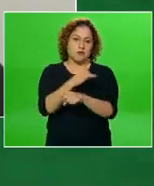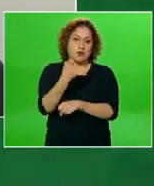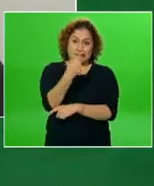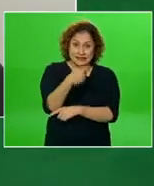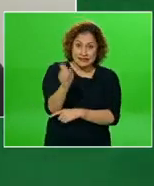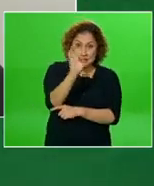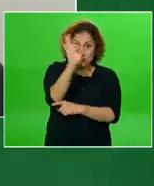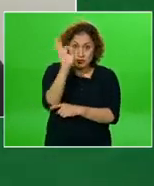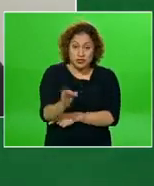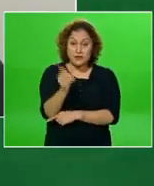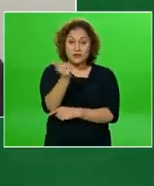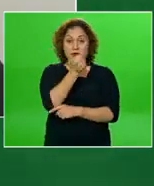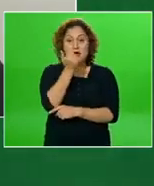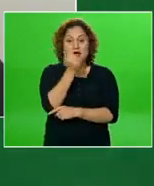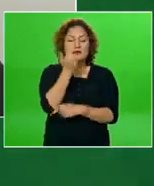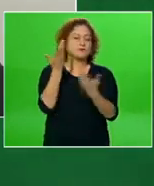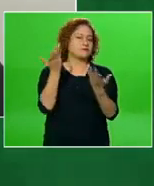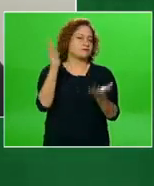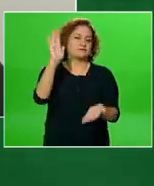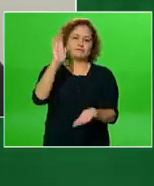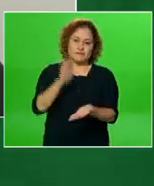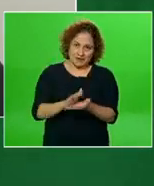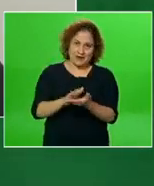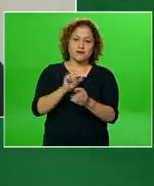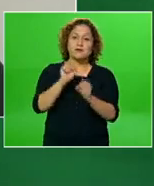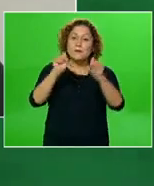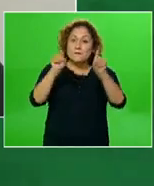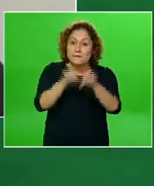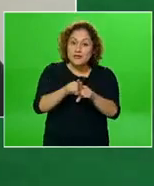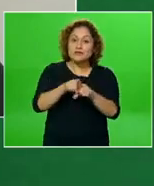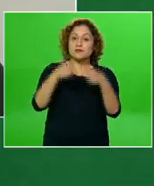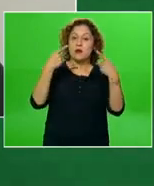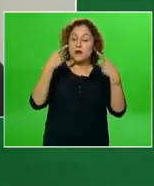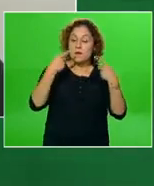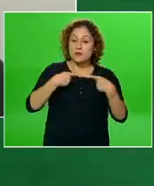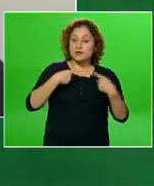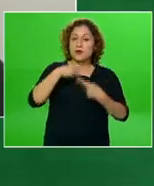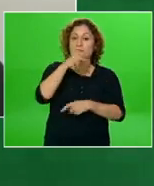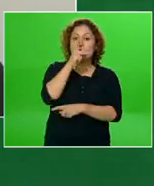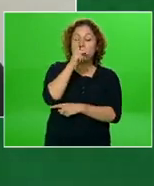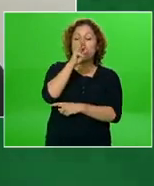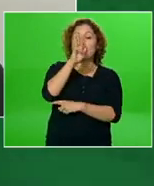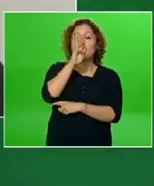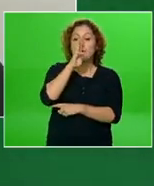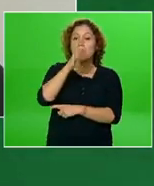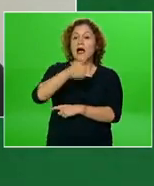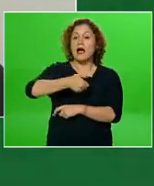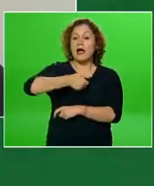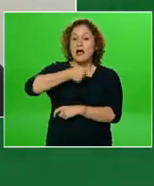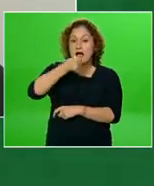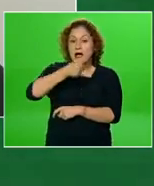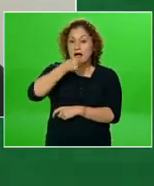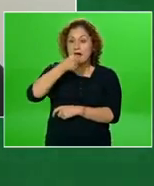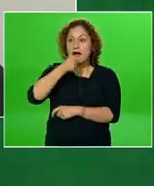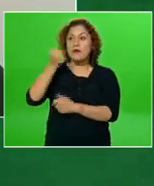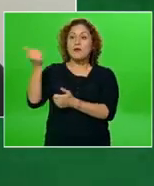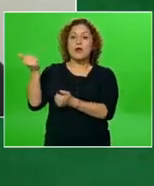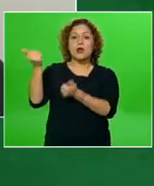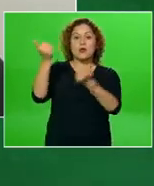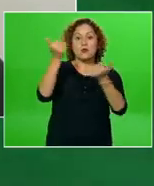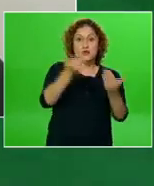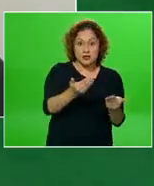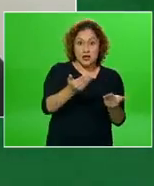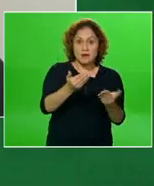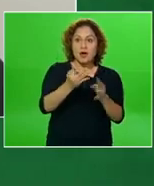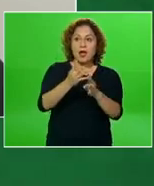lo tanto padres tutores o personas adultas que contribuyen a transportarlos o el mismo transporte público cuando se utilice